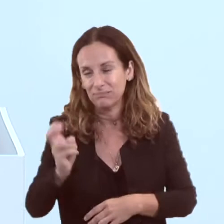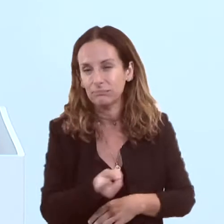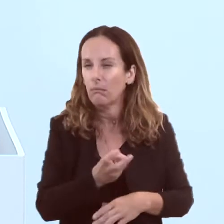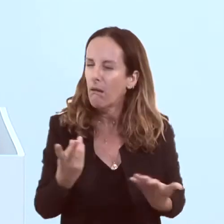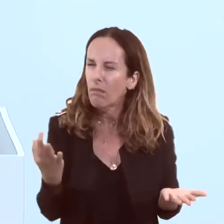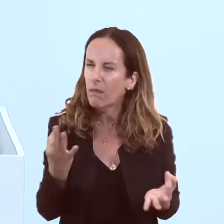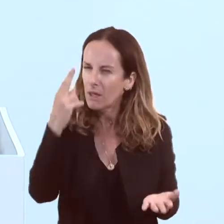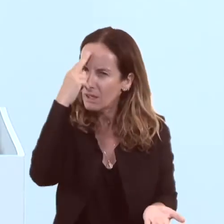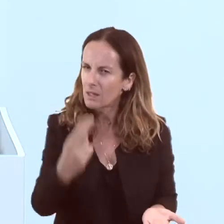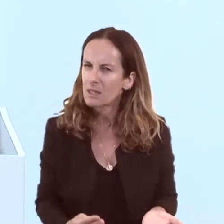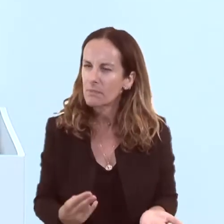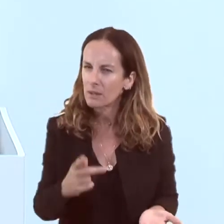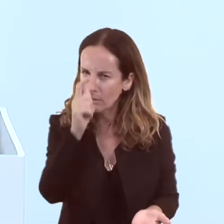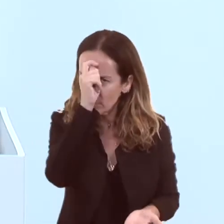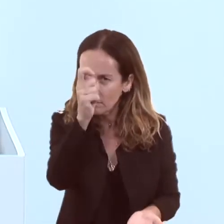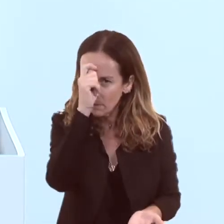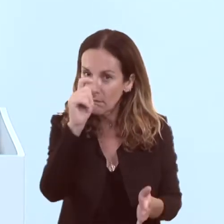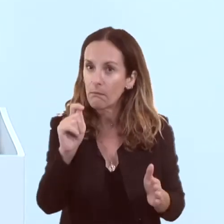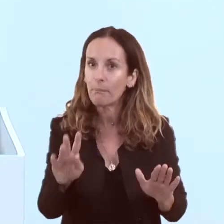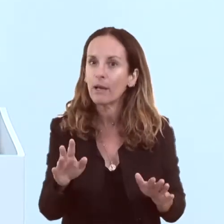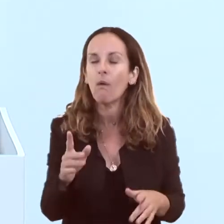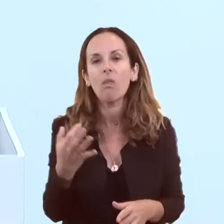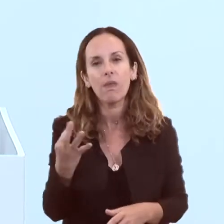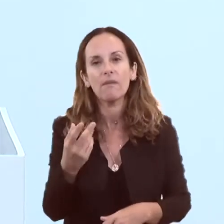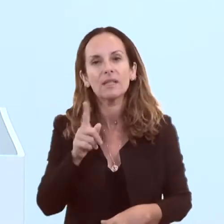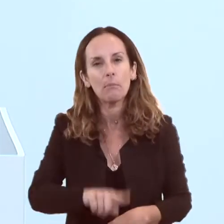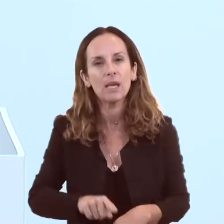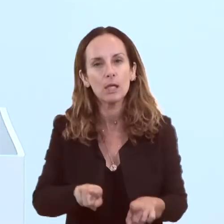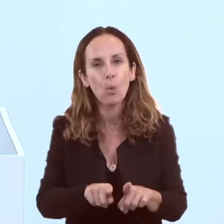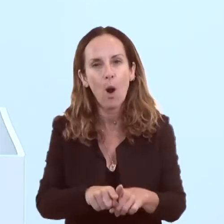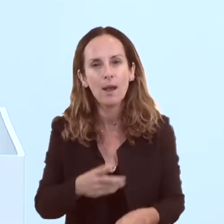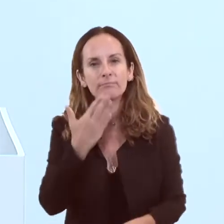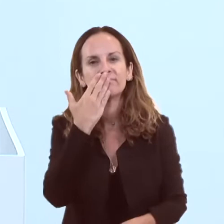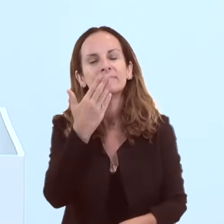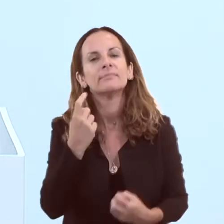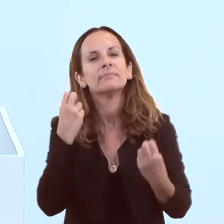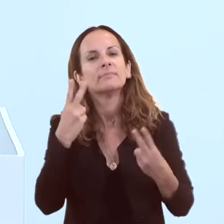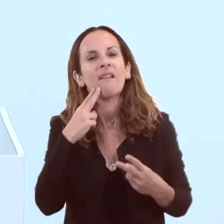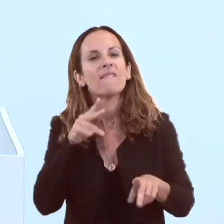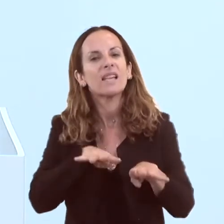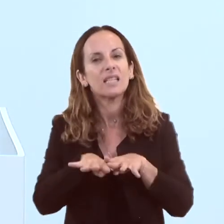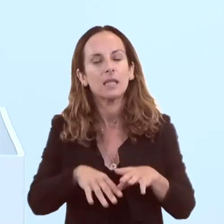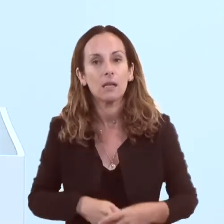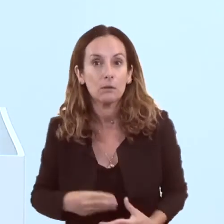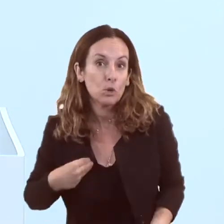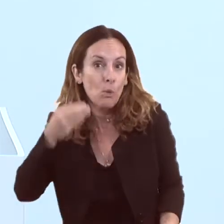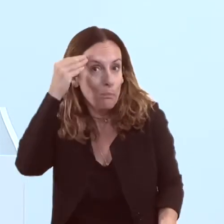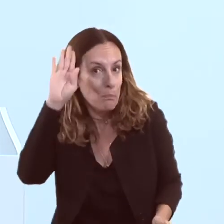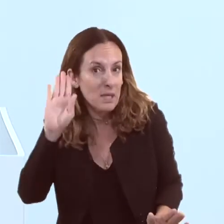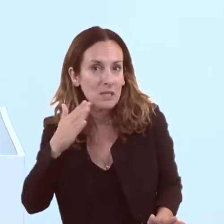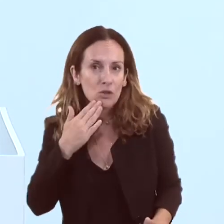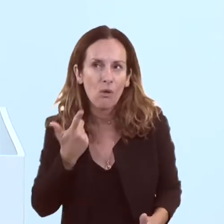que ser valiente en la crítica entonces a mí me parece que el luz el abuso